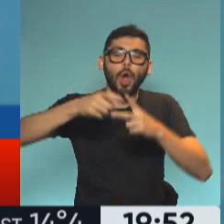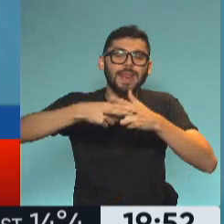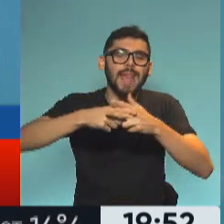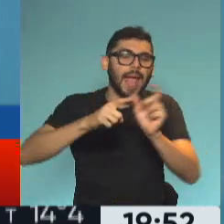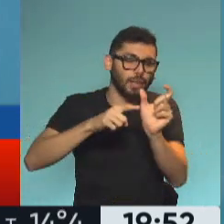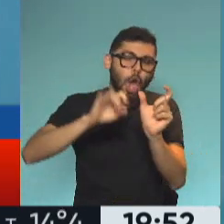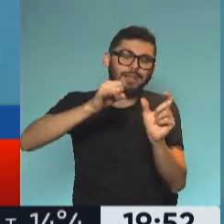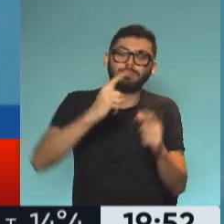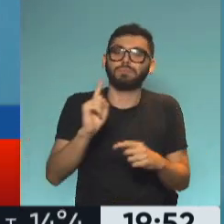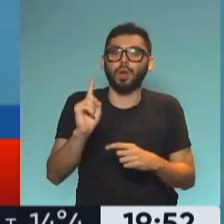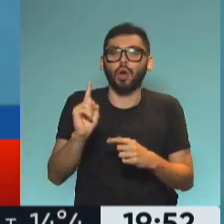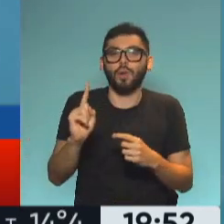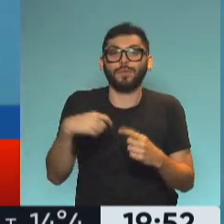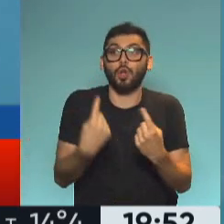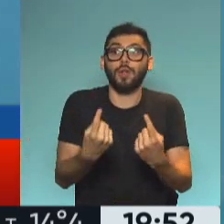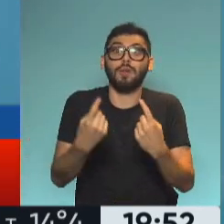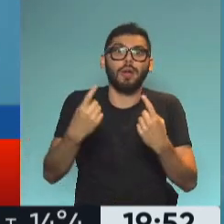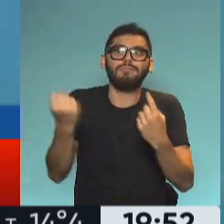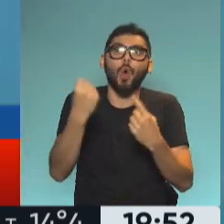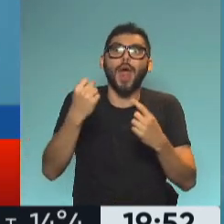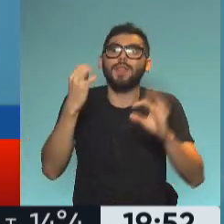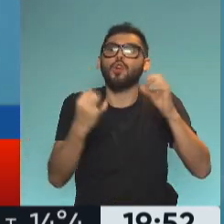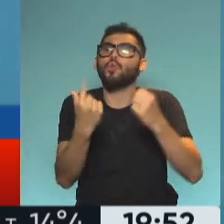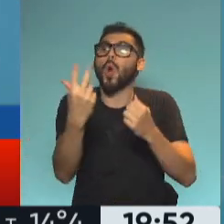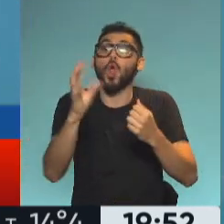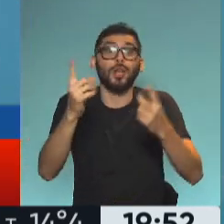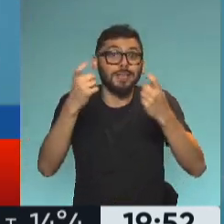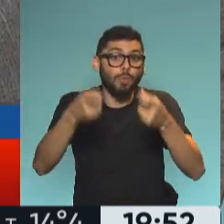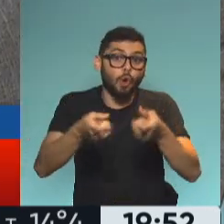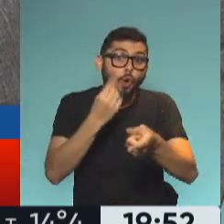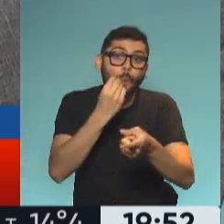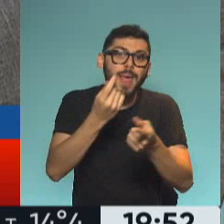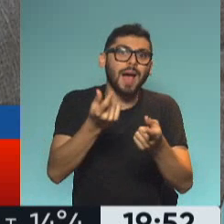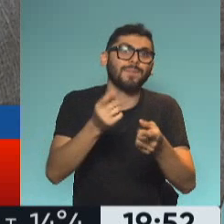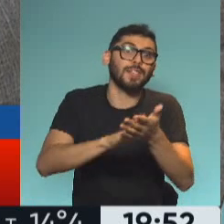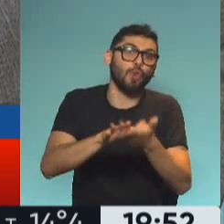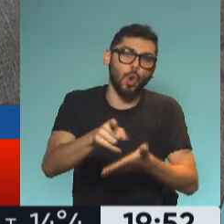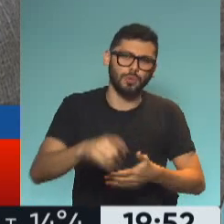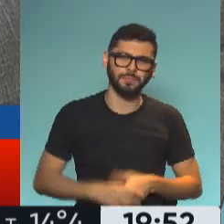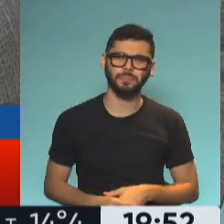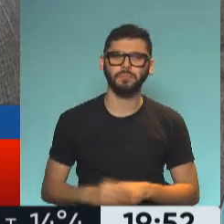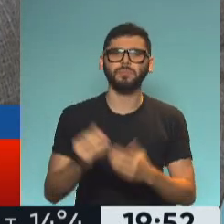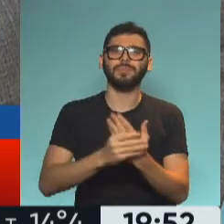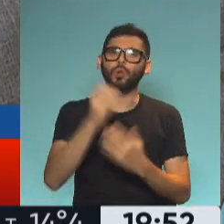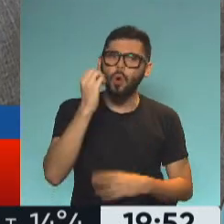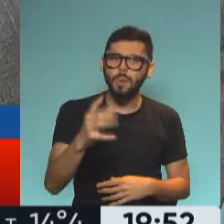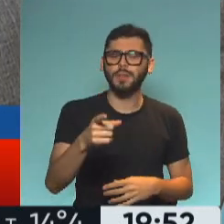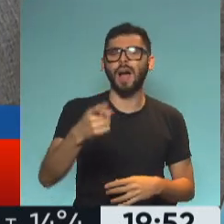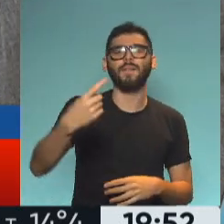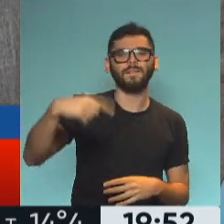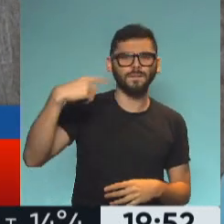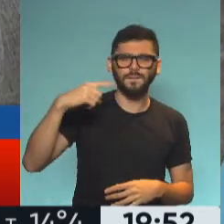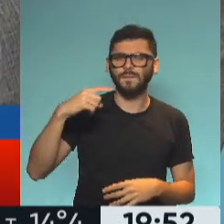está claro que acá lo que necesitamos es resolver el precio de los alimentos. Ministro, ¿cómo le va? Hace un tiempo ya que venimos escuchando que